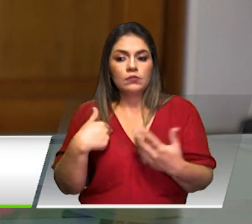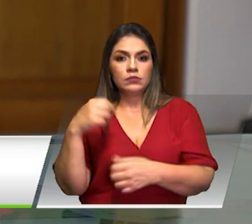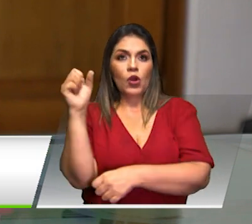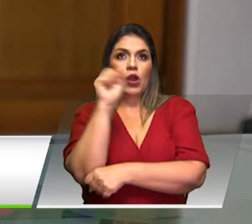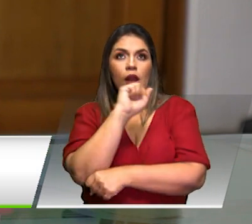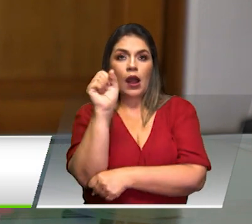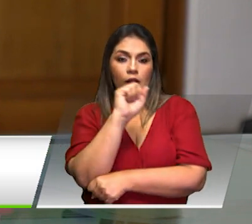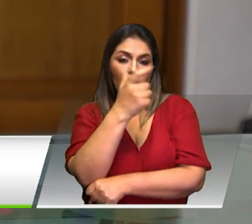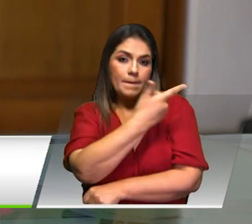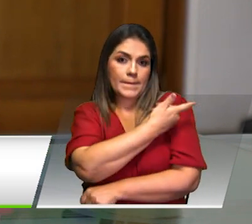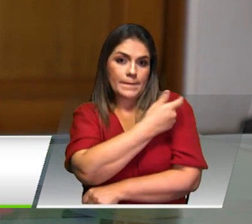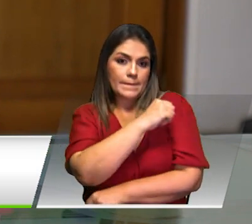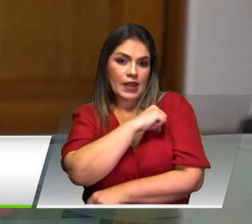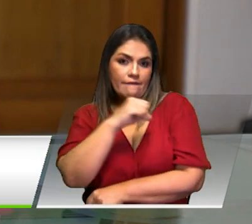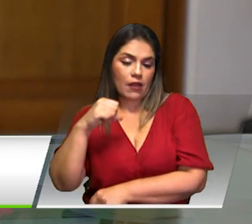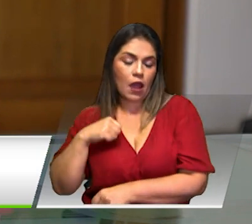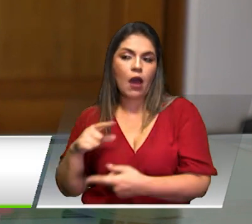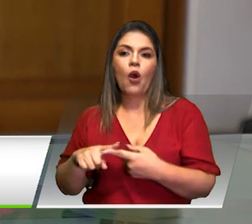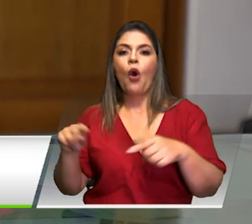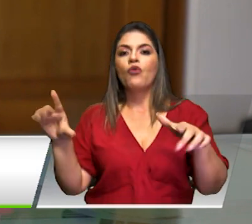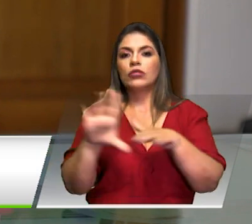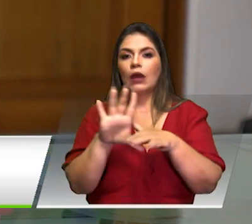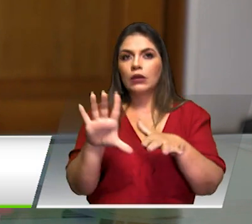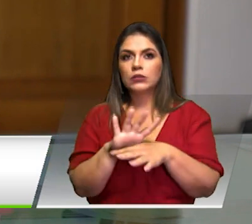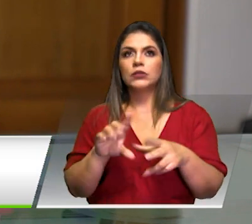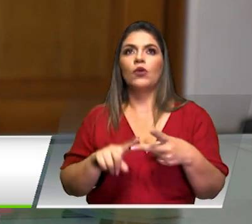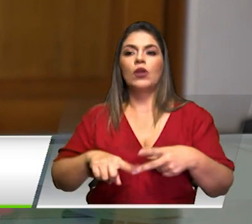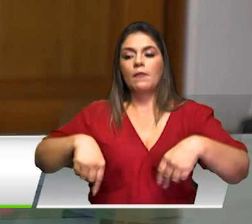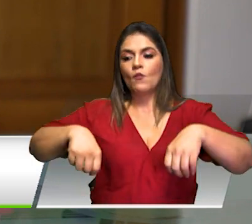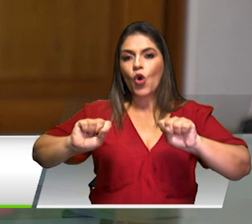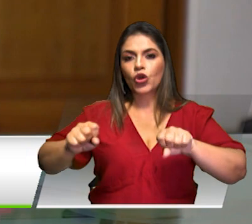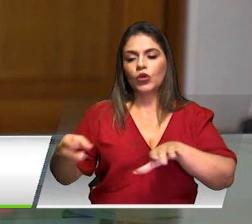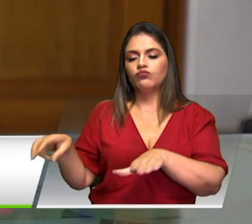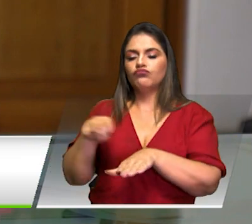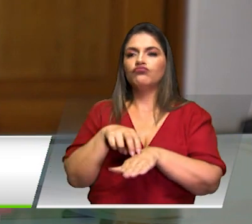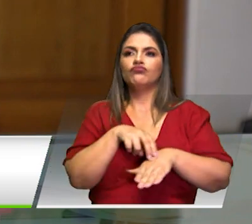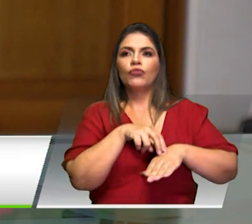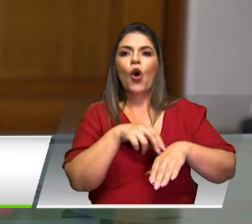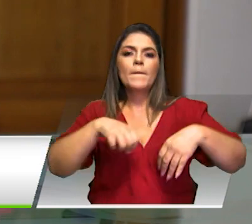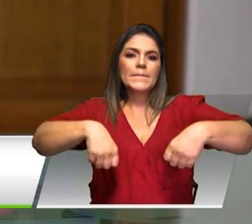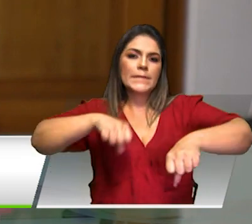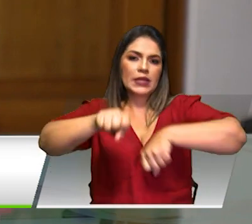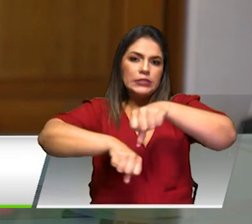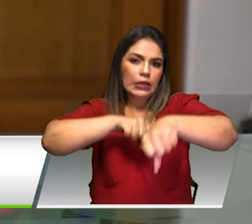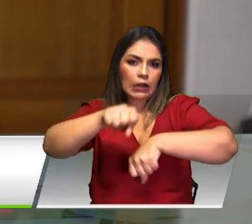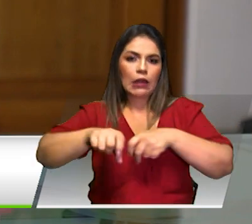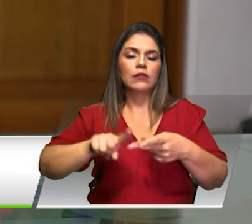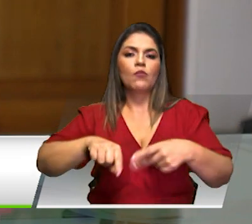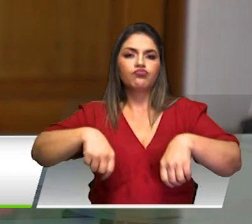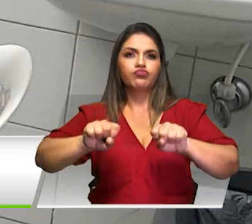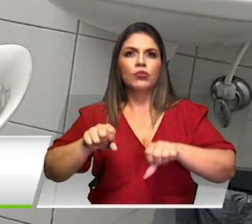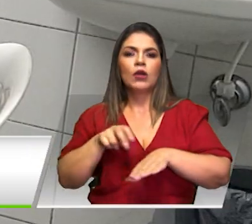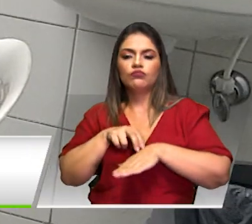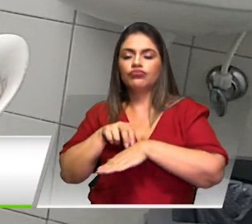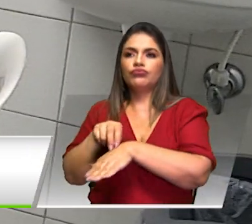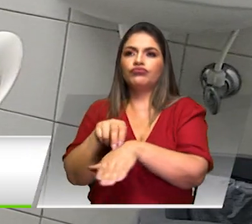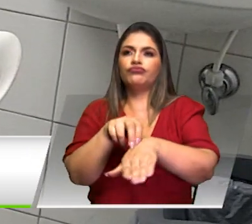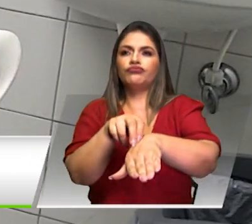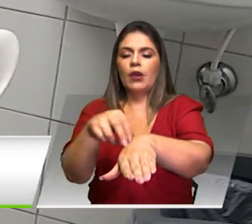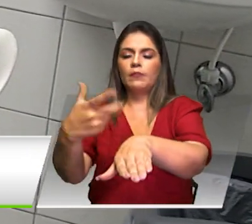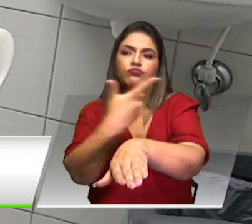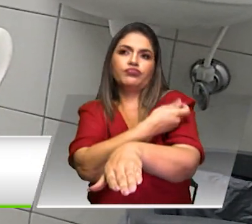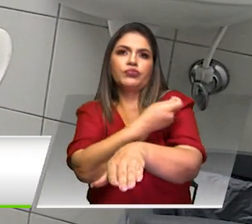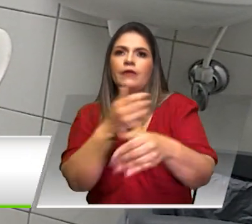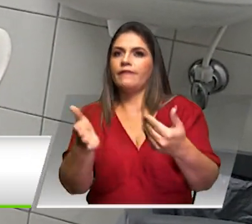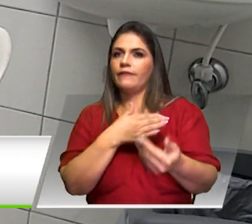oa un taxi oa una moto incluso una bicicleta puedan acceder a los centros de vacunación en carro en estos